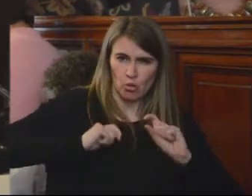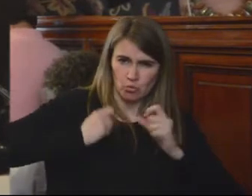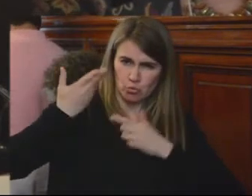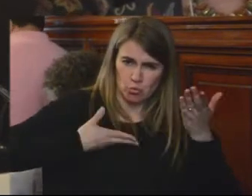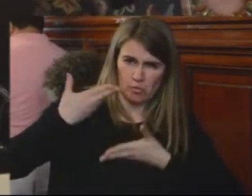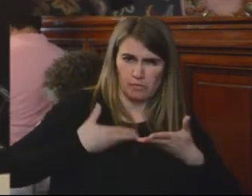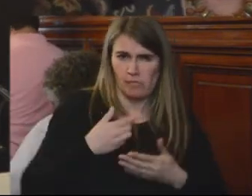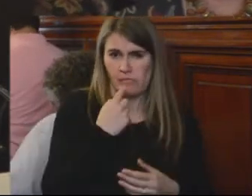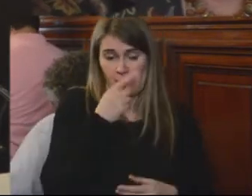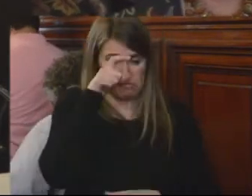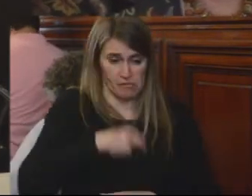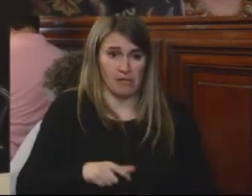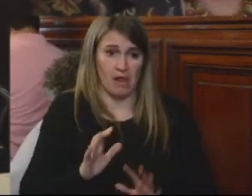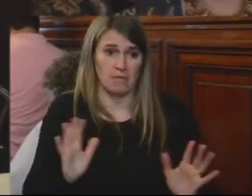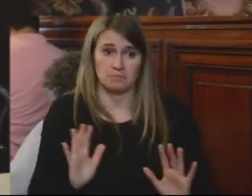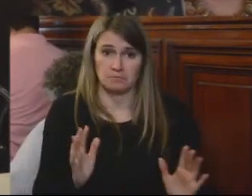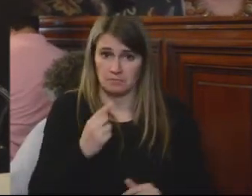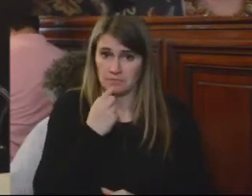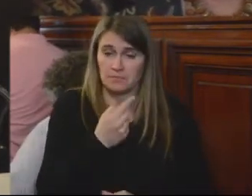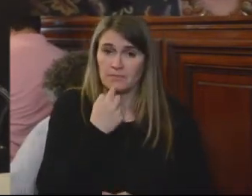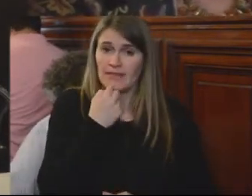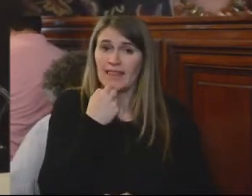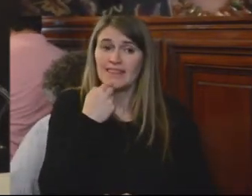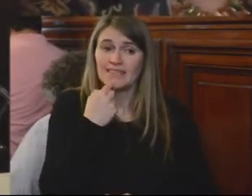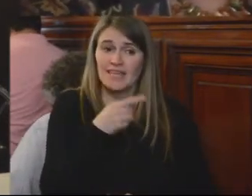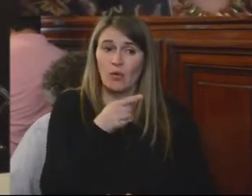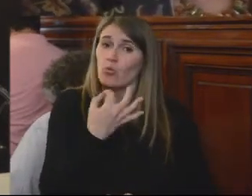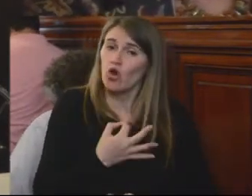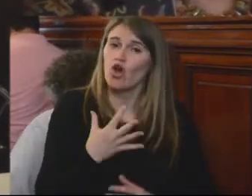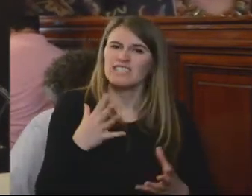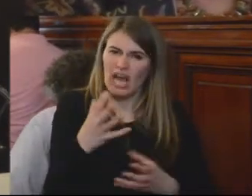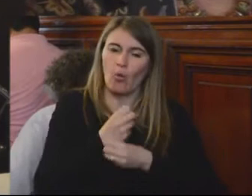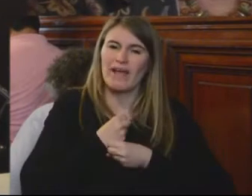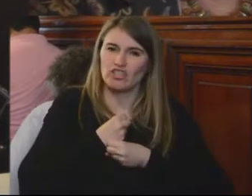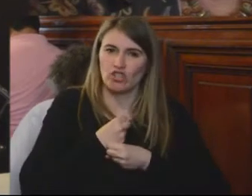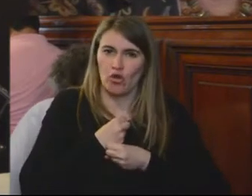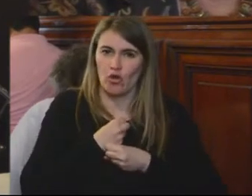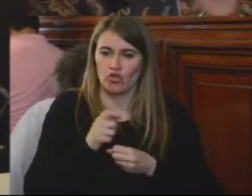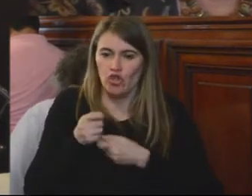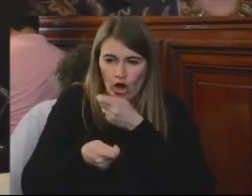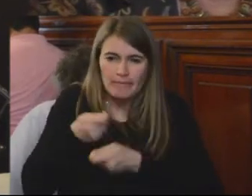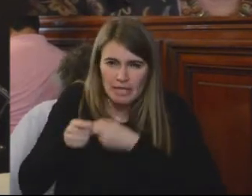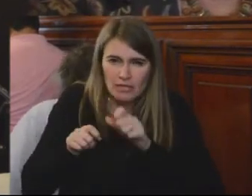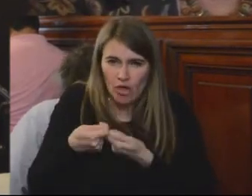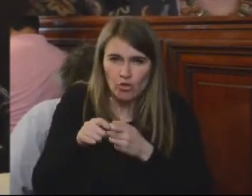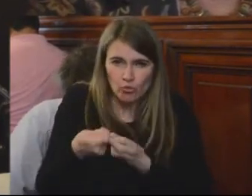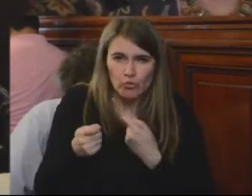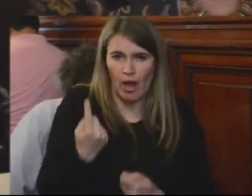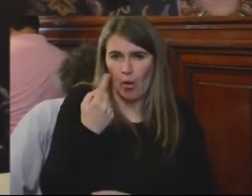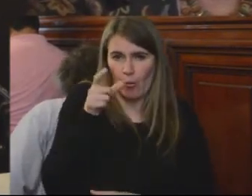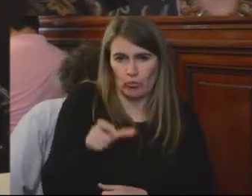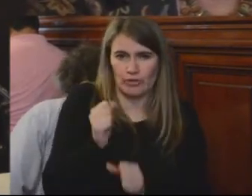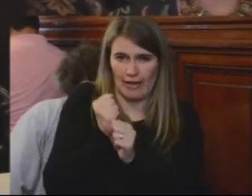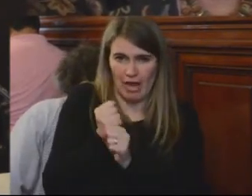esta persona que resultó en el secuestro e imposición de tormentos a un trabajador la